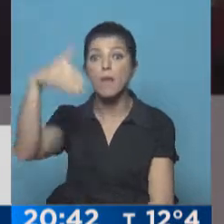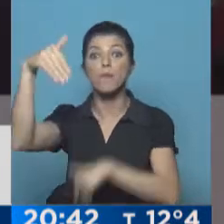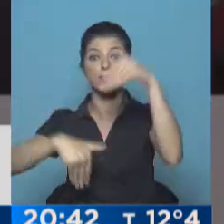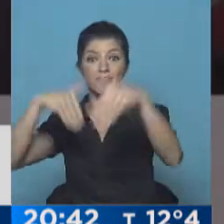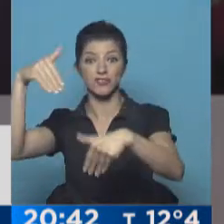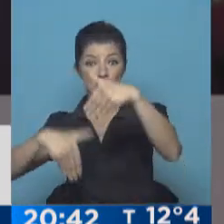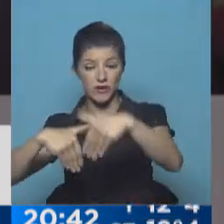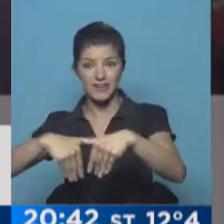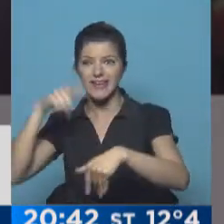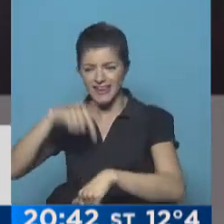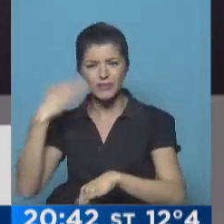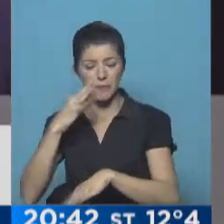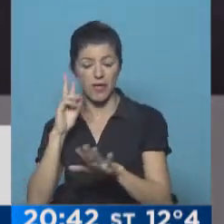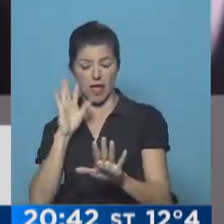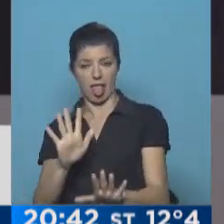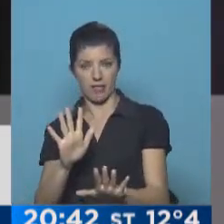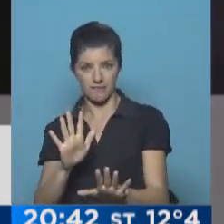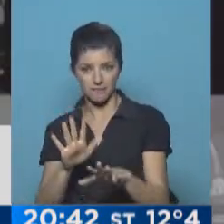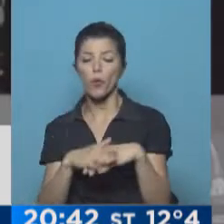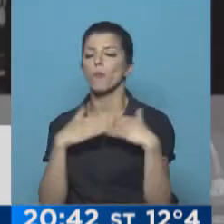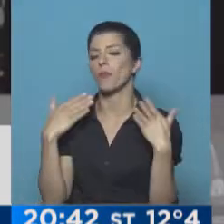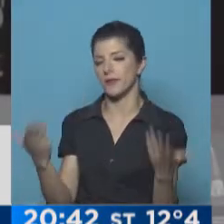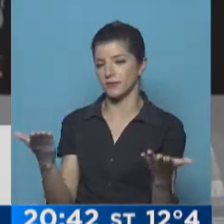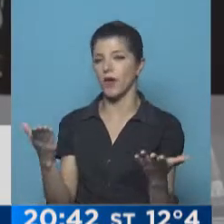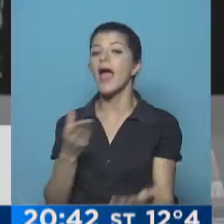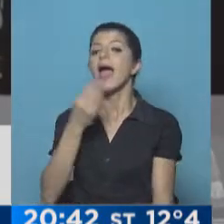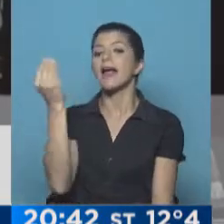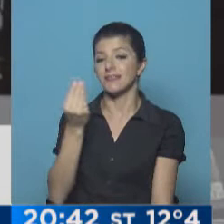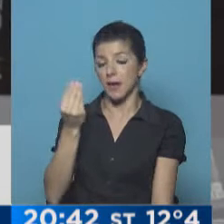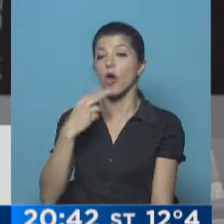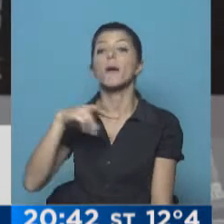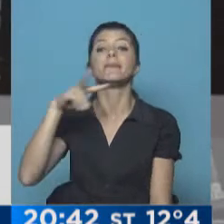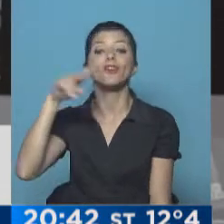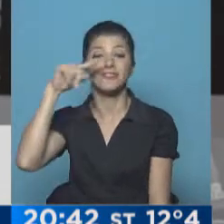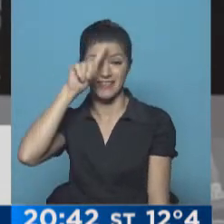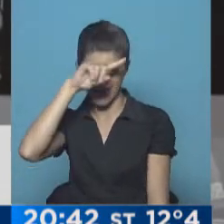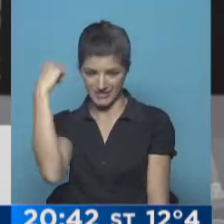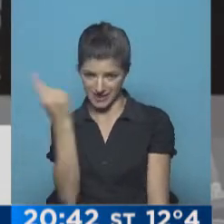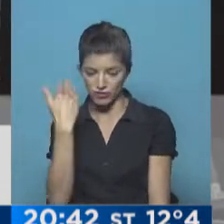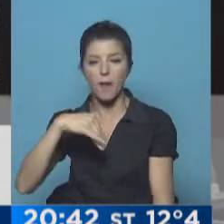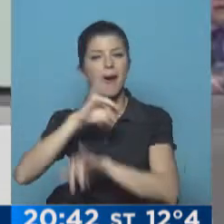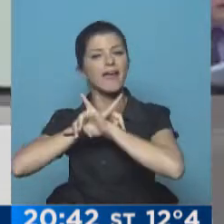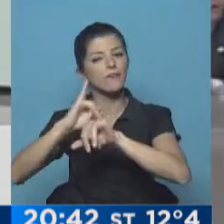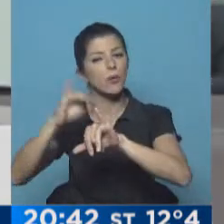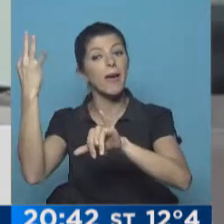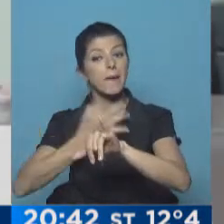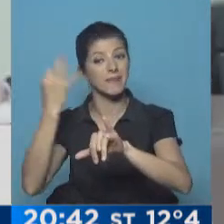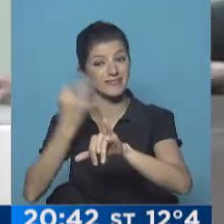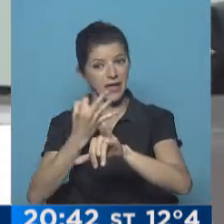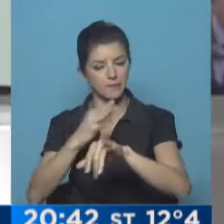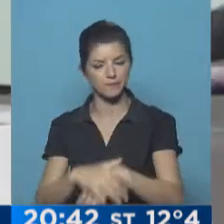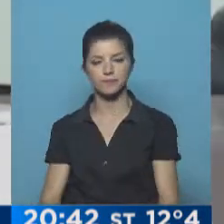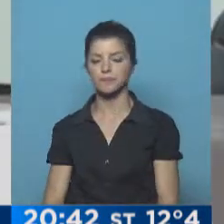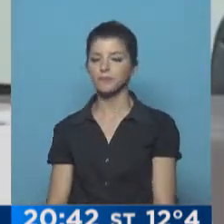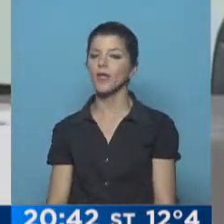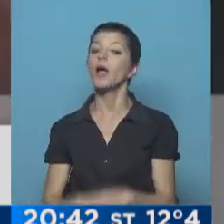esto es realmente muy curioso por supuesto por eso el sábado misión 7 internacional a tener un informe especial sobre guatemala pero además